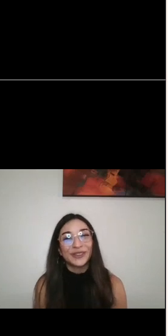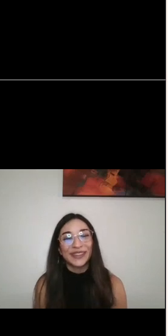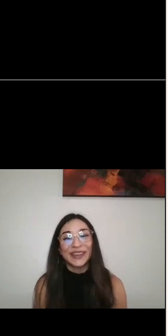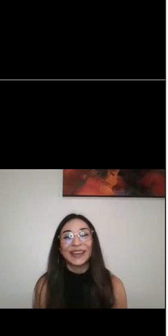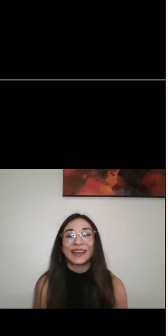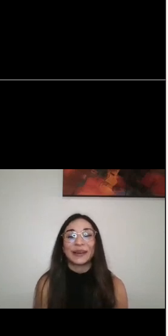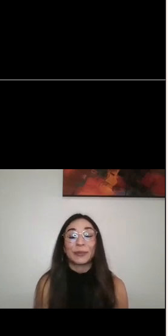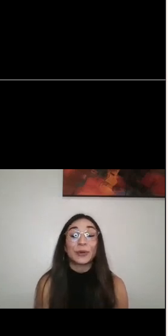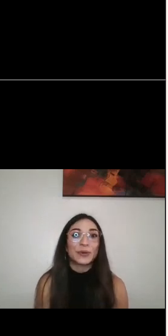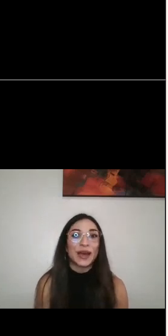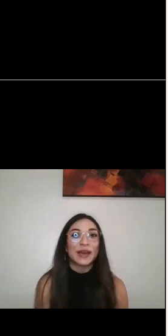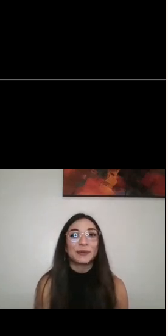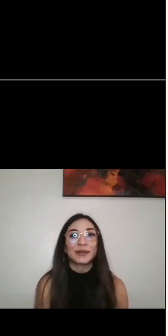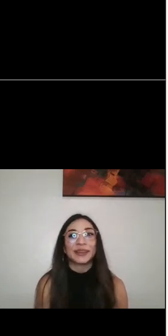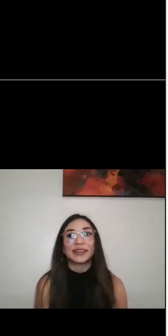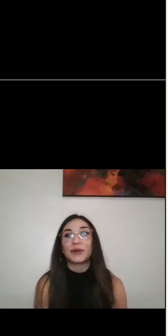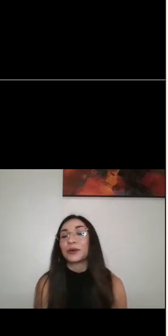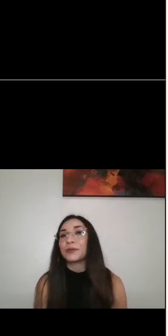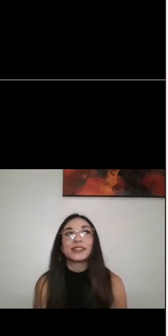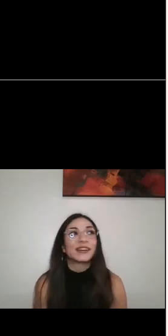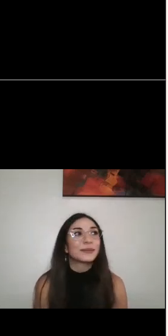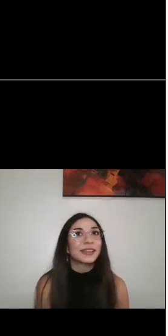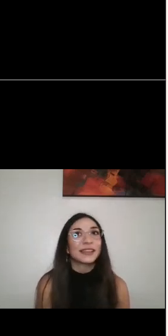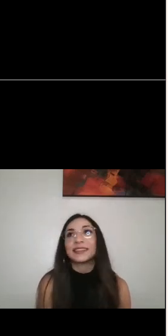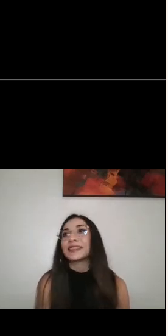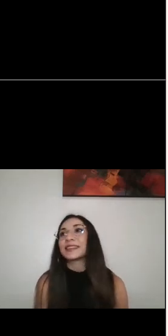nosotros procurar, ¿verdad? Igual como